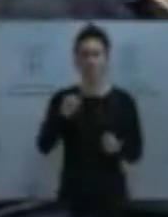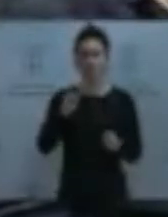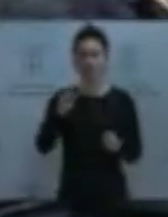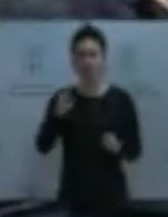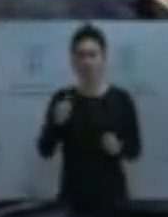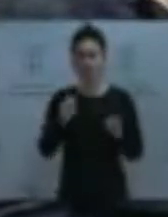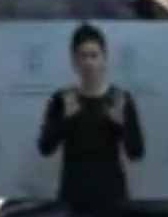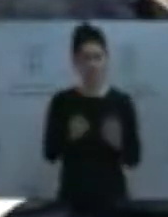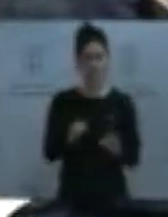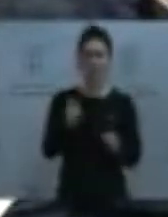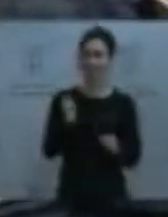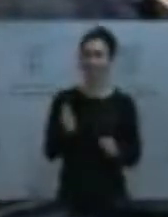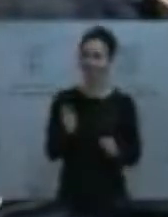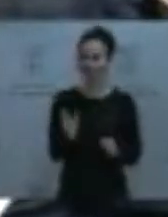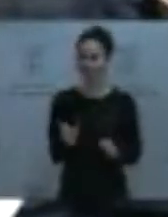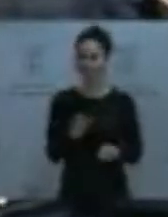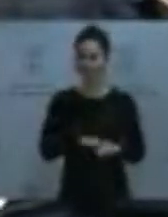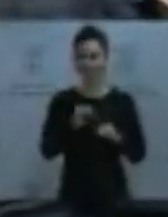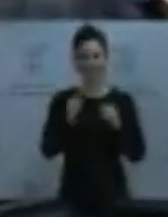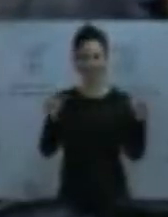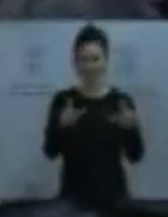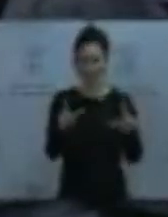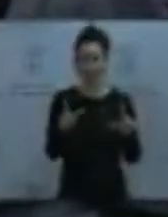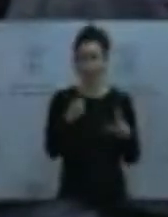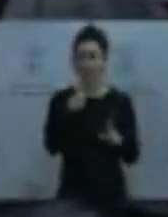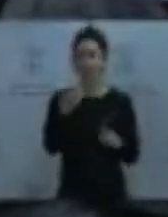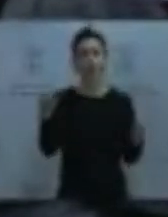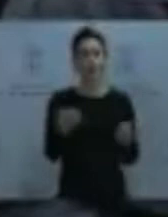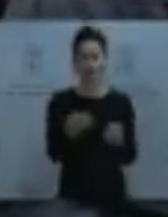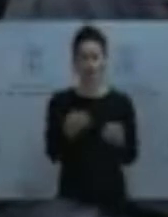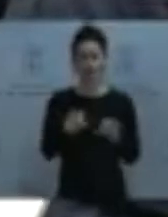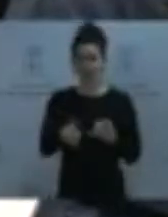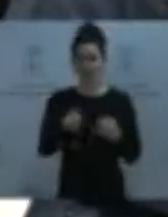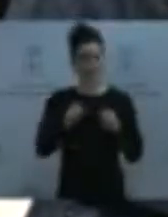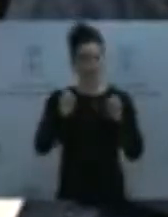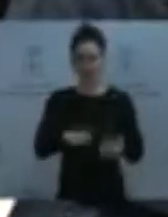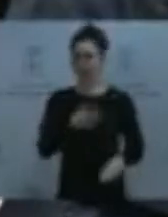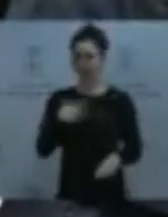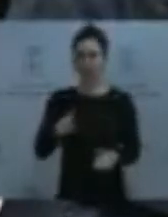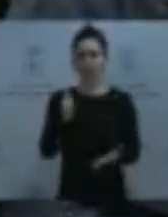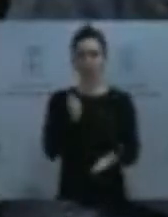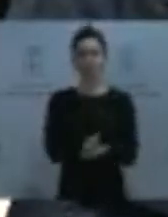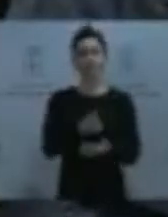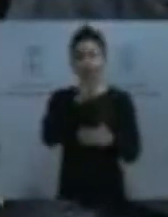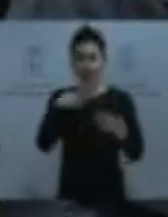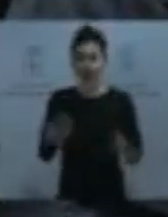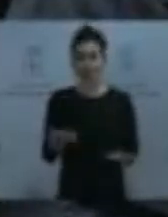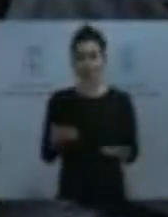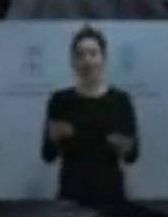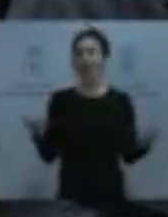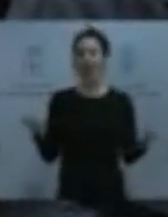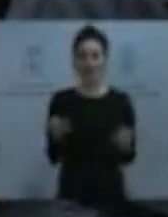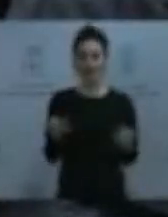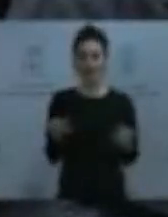que decimos que Telecable ha renunciado a pagar. Eso en estos momentos significaría, se acerca a una cifra que nosotros estimamos de en